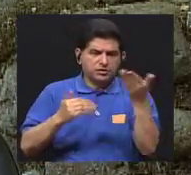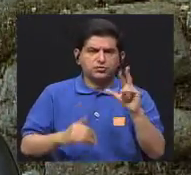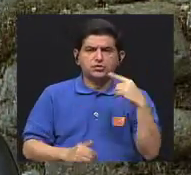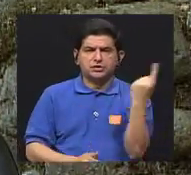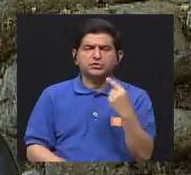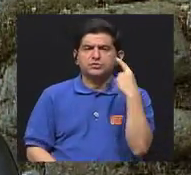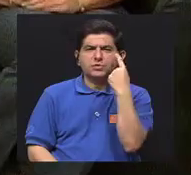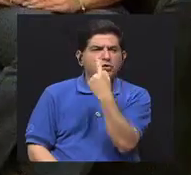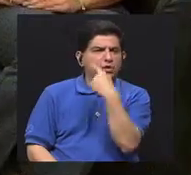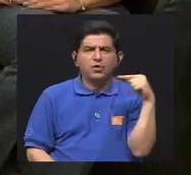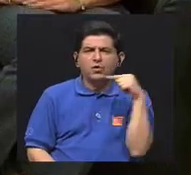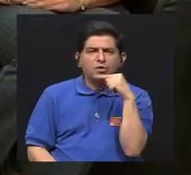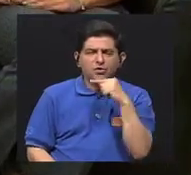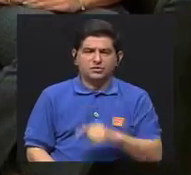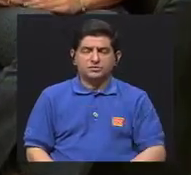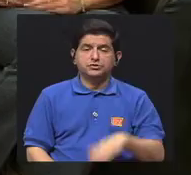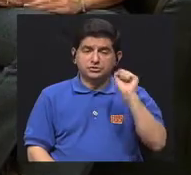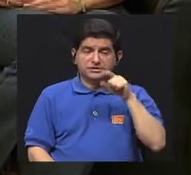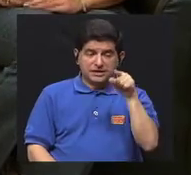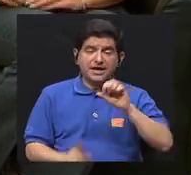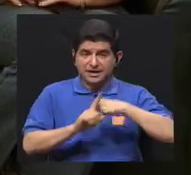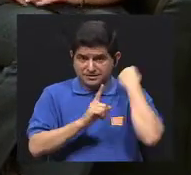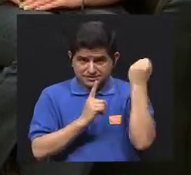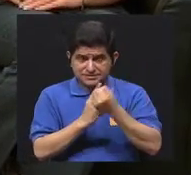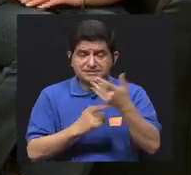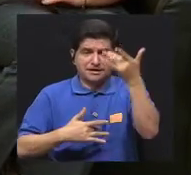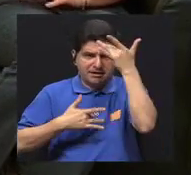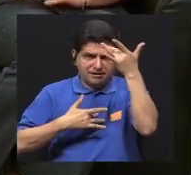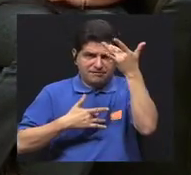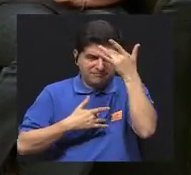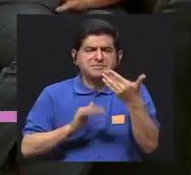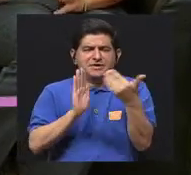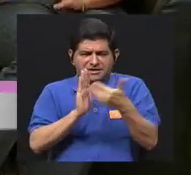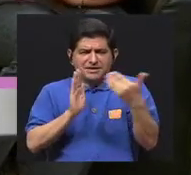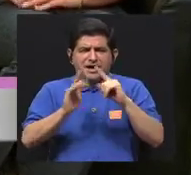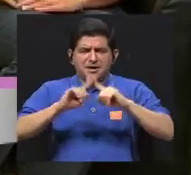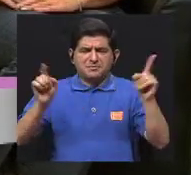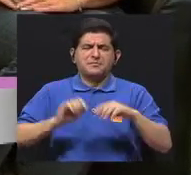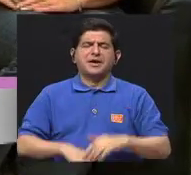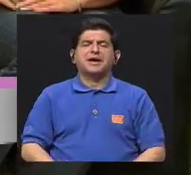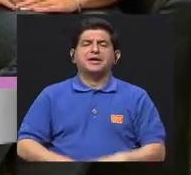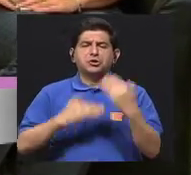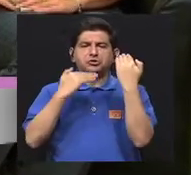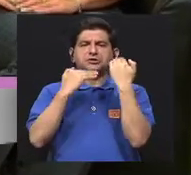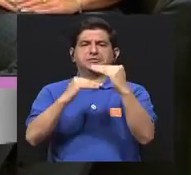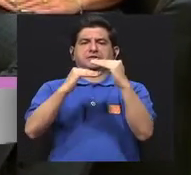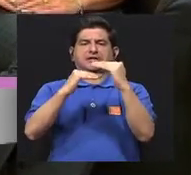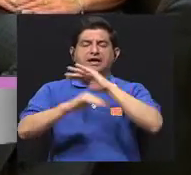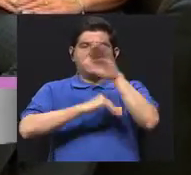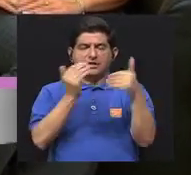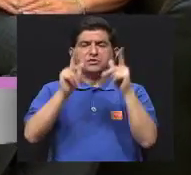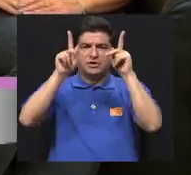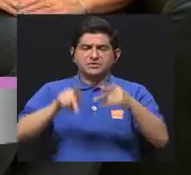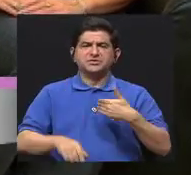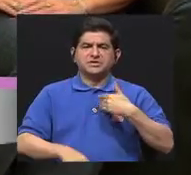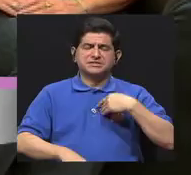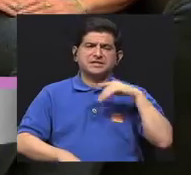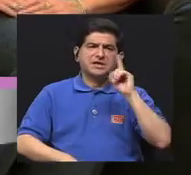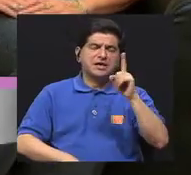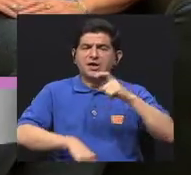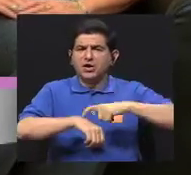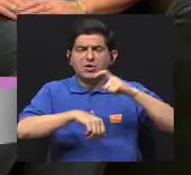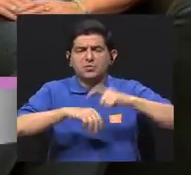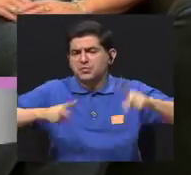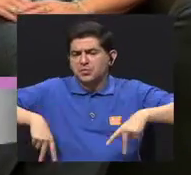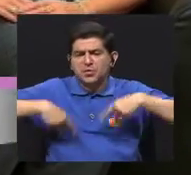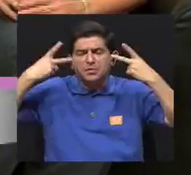conjuntivitis, ¿verdad? Claro, dichosamente la conjuntivitis es una enfermedad molesta pero autolimitada que todos hemos padecido en algún